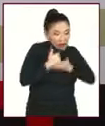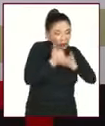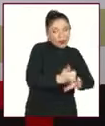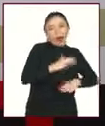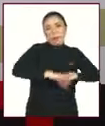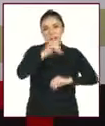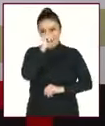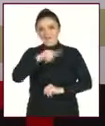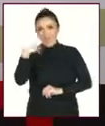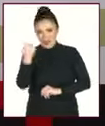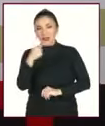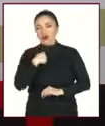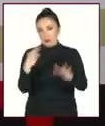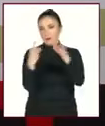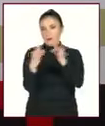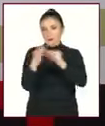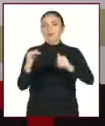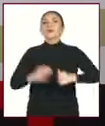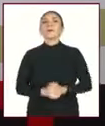Claro. ¿Ok?